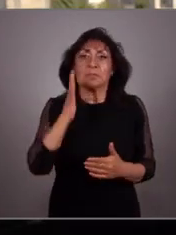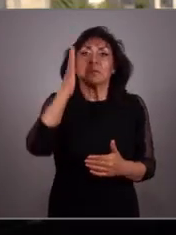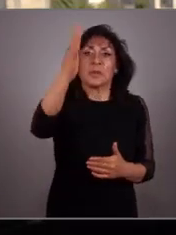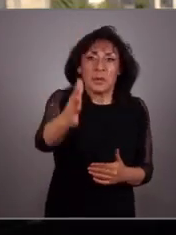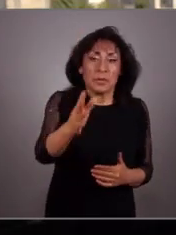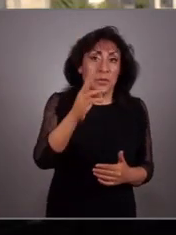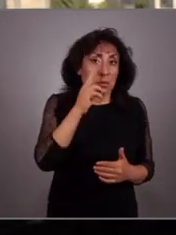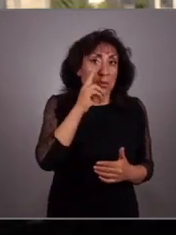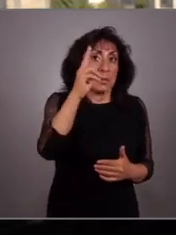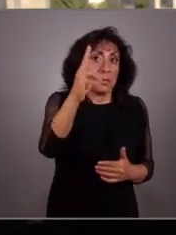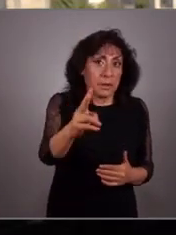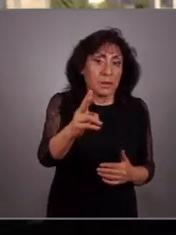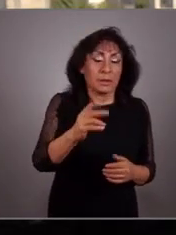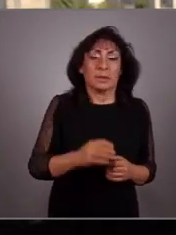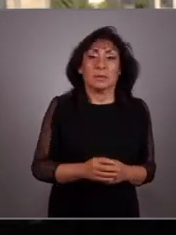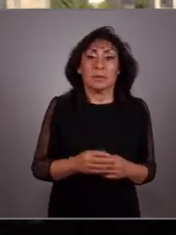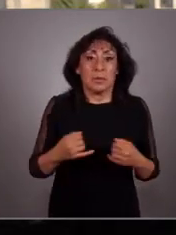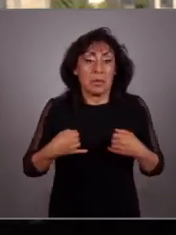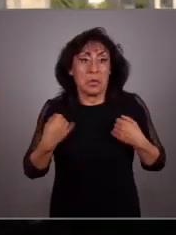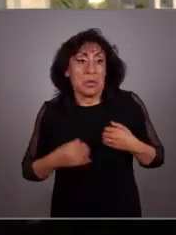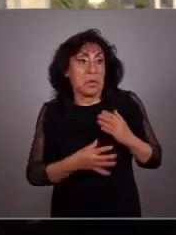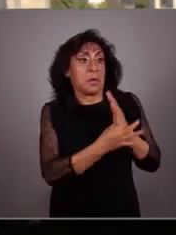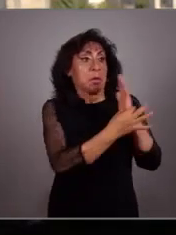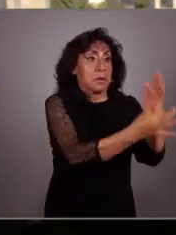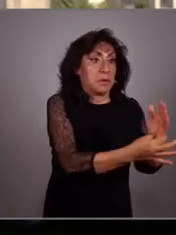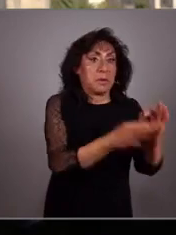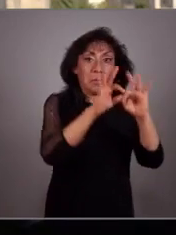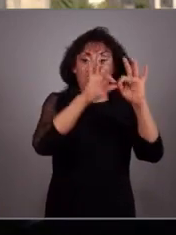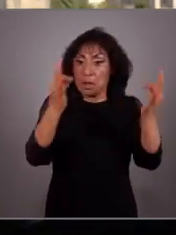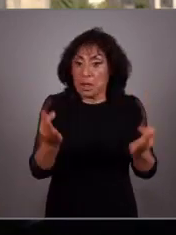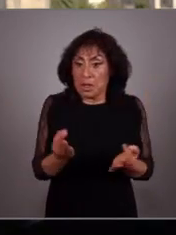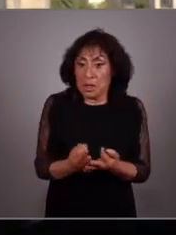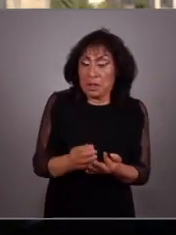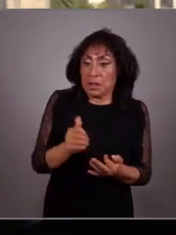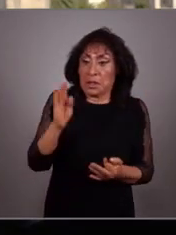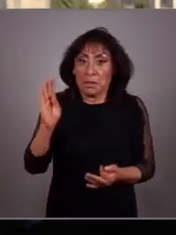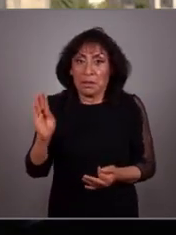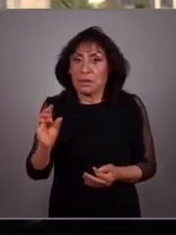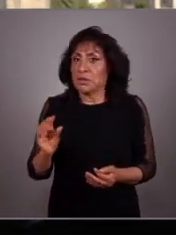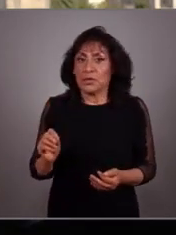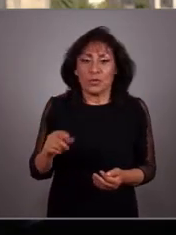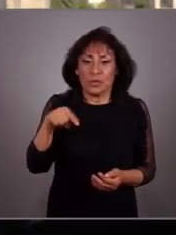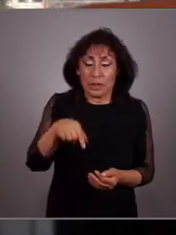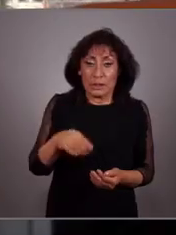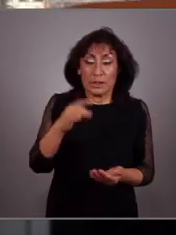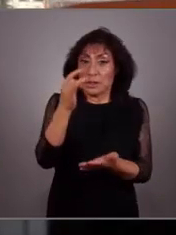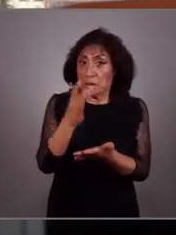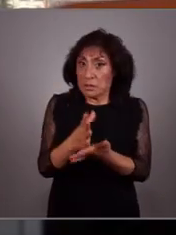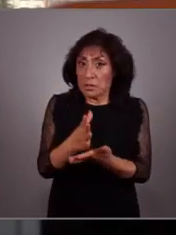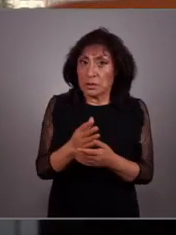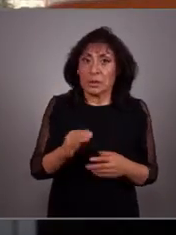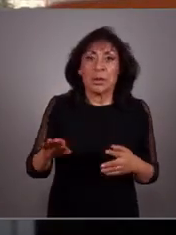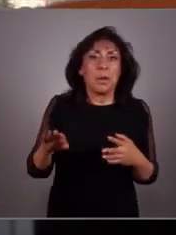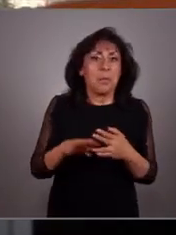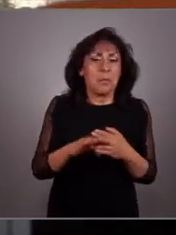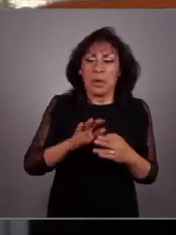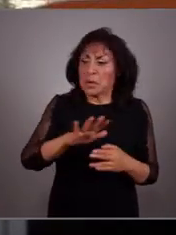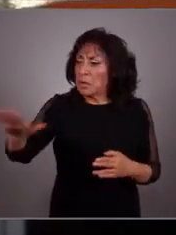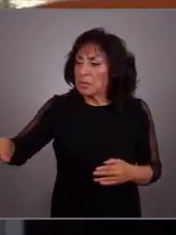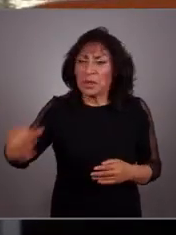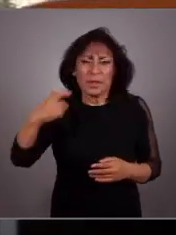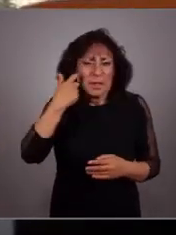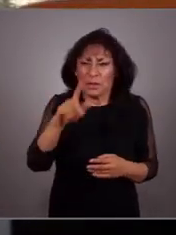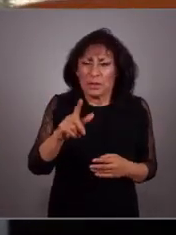futuro. Porque como dicen las y los jóvenes, no hay planeta B. No queremos medio ambiente, queremos un ambiente